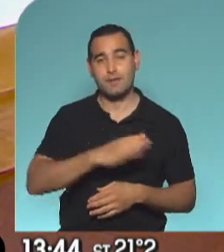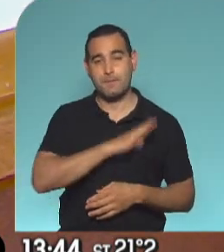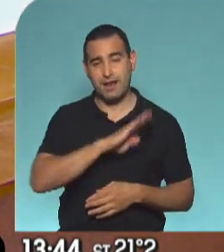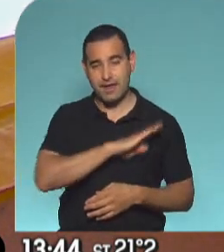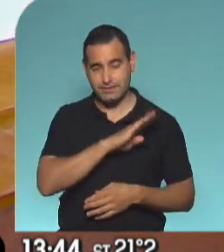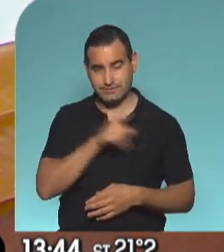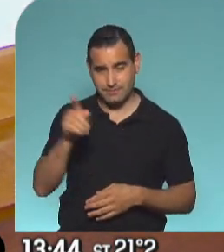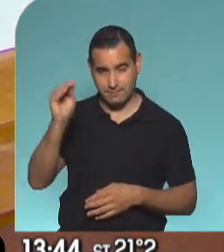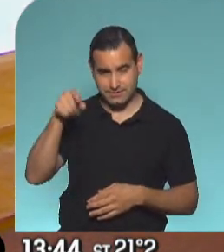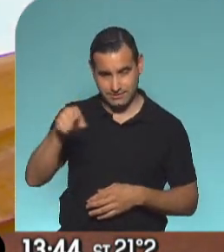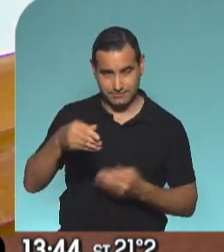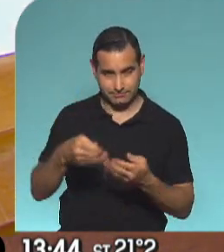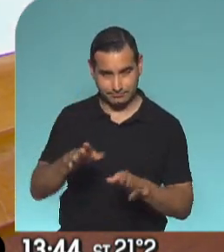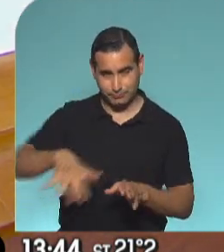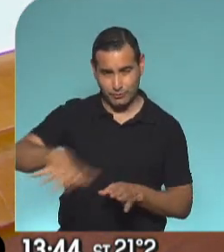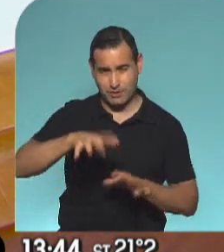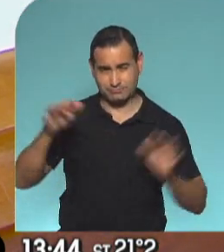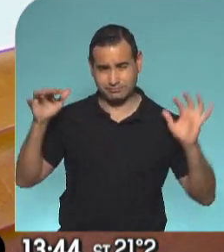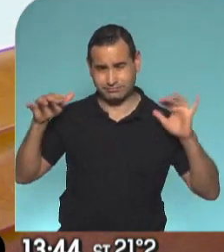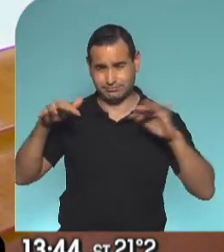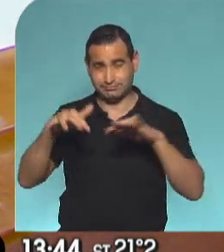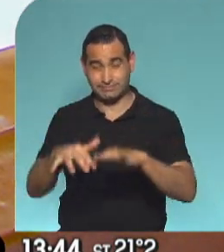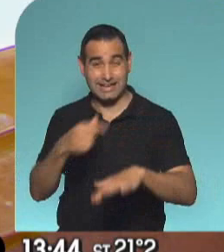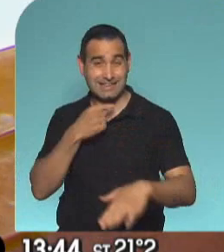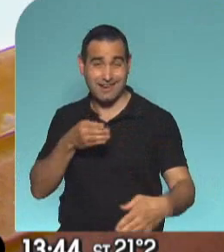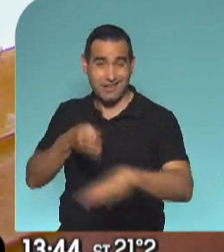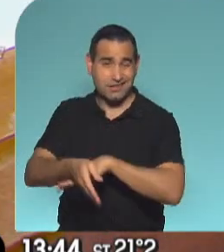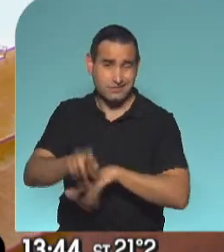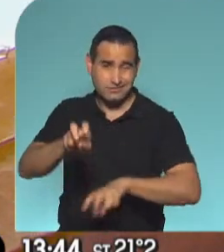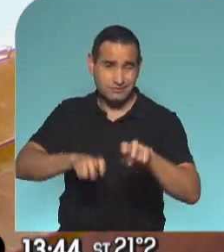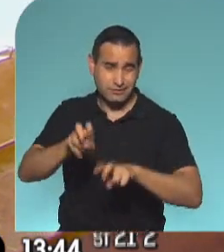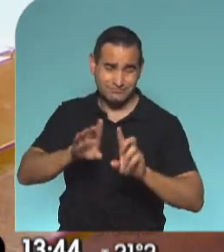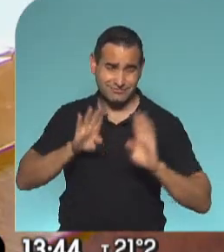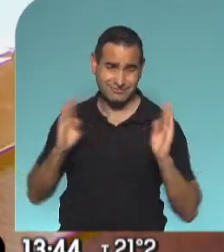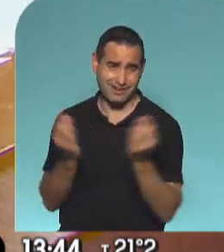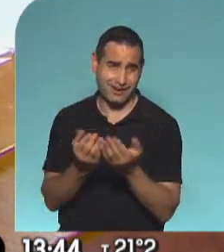donde se producía justamente esta multitud de personas tratando de ingresar a un lugar cerrado como es un centro comercial. Bien.